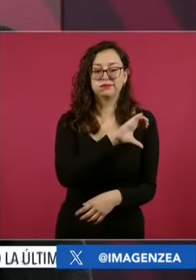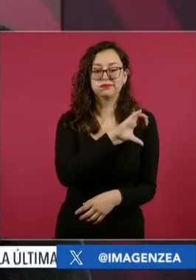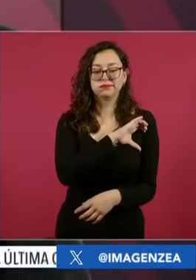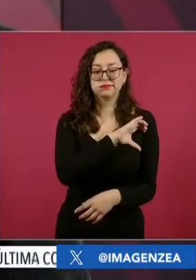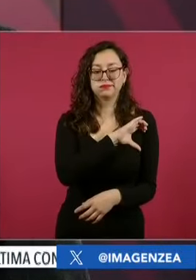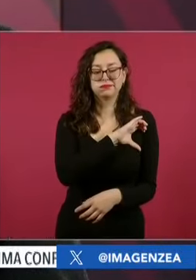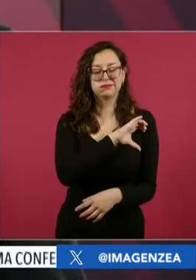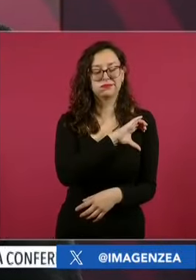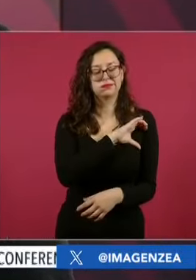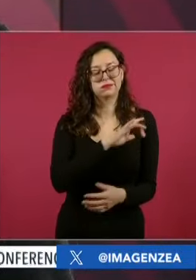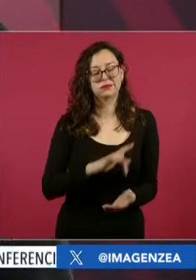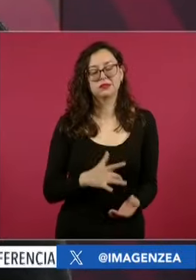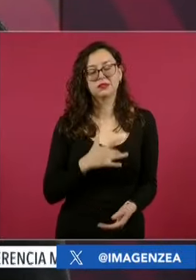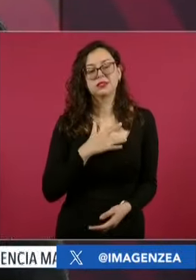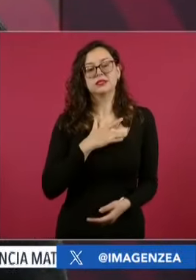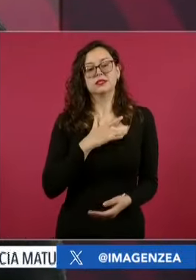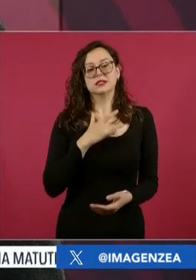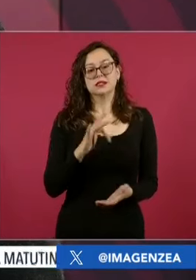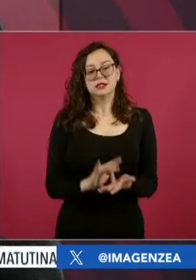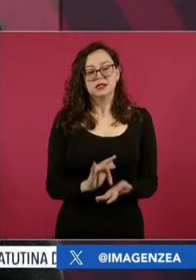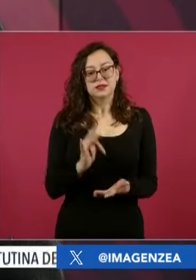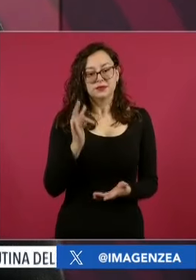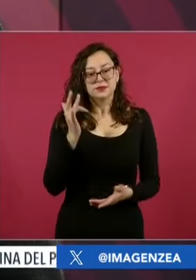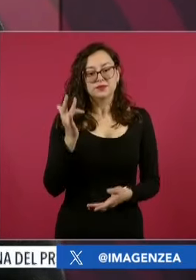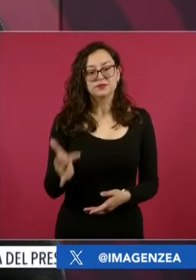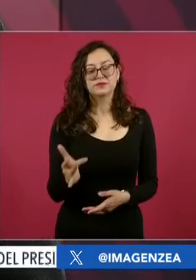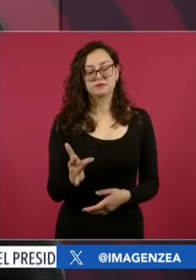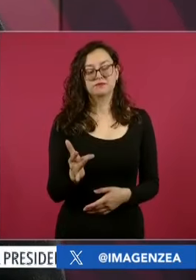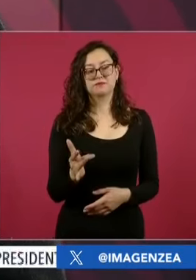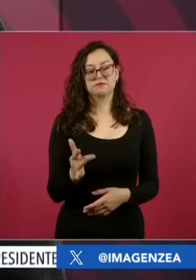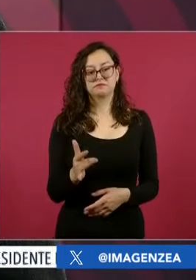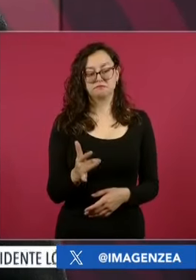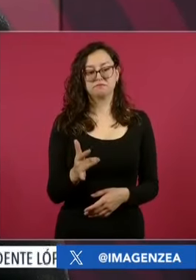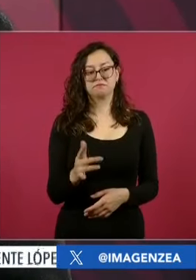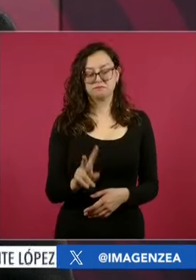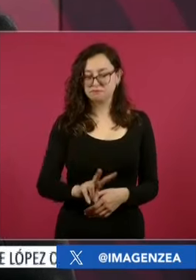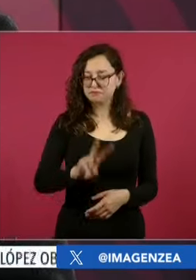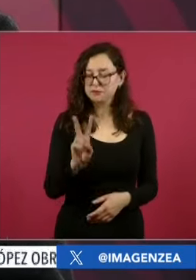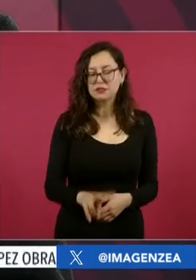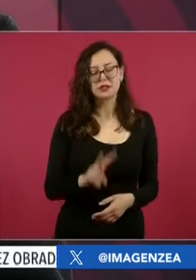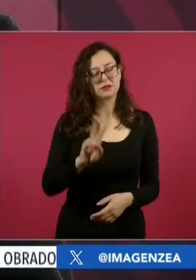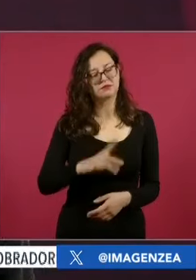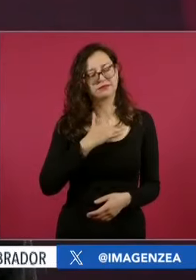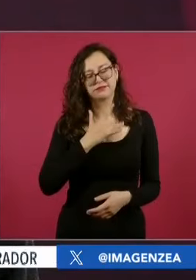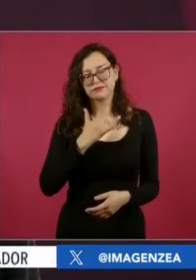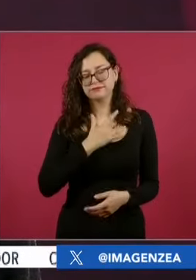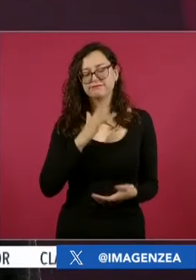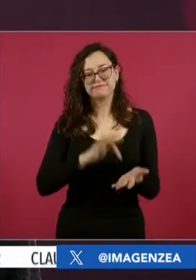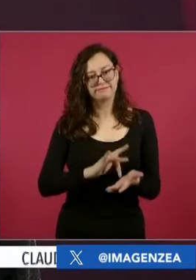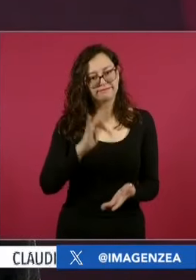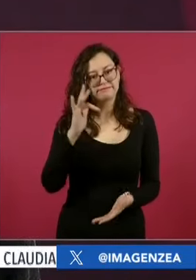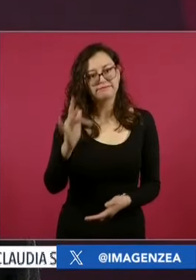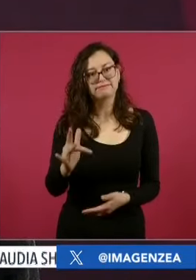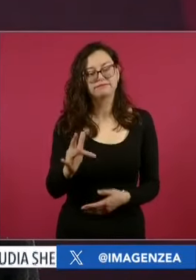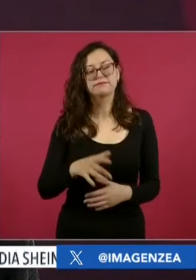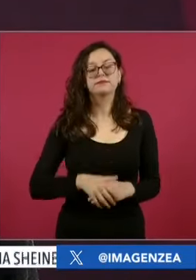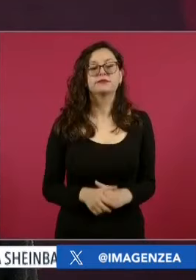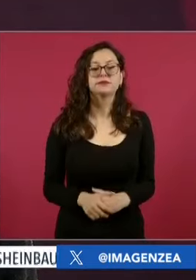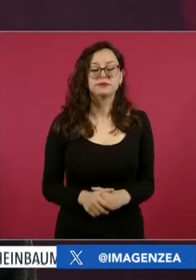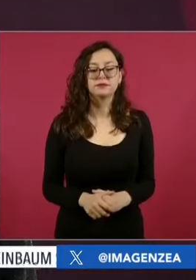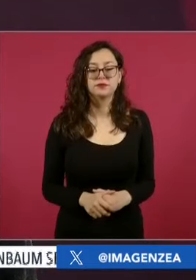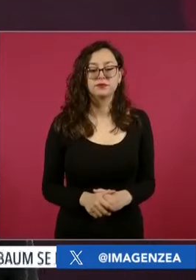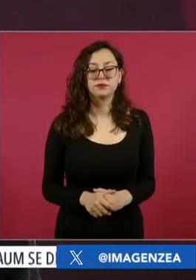está dando la última mañanera, como él mismo las ha calificado. Según lo que nos contaba mi compañera Isabel González, no va a permitir